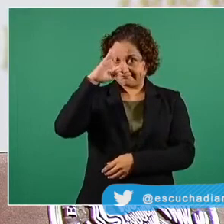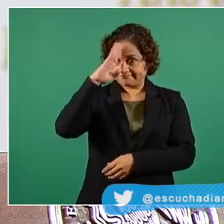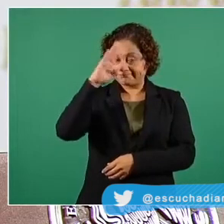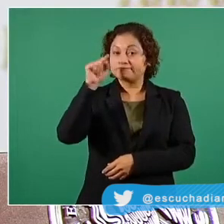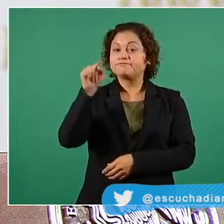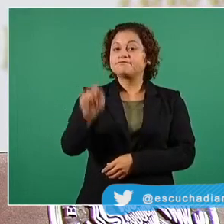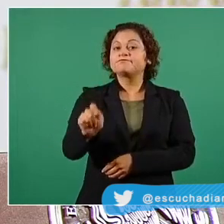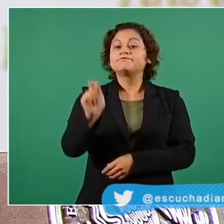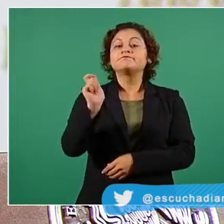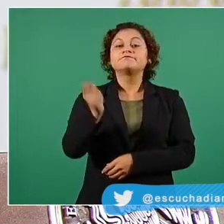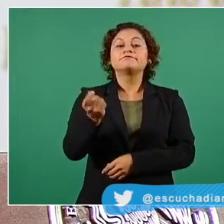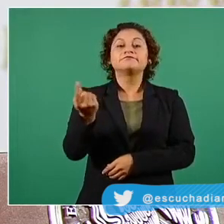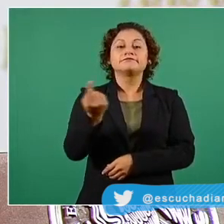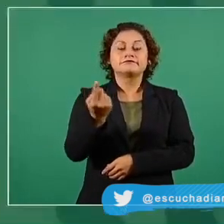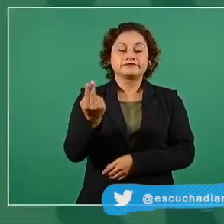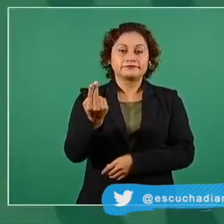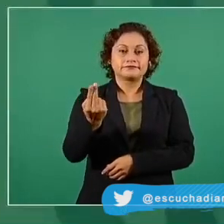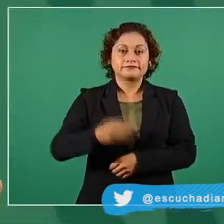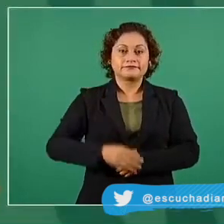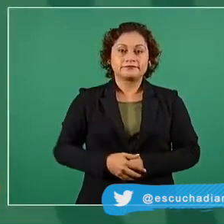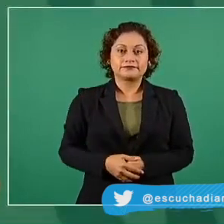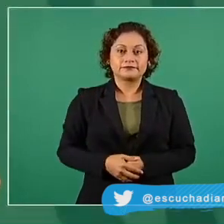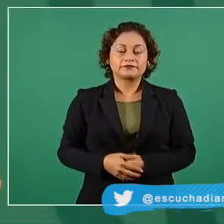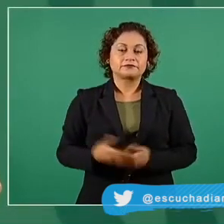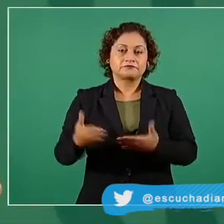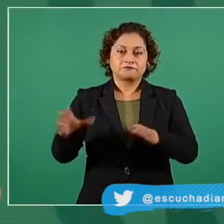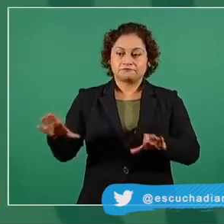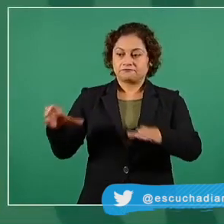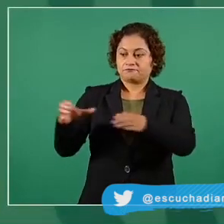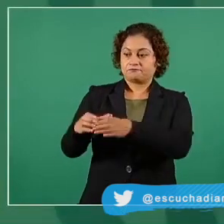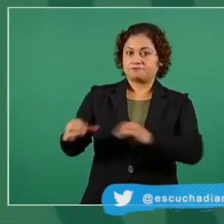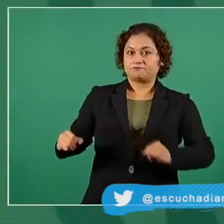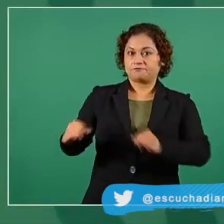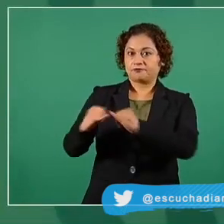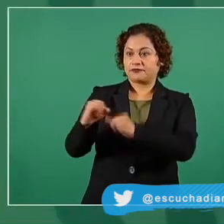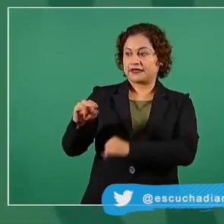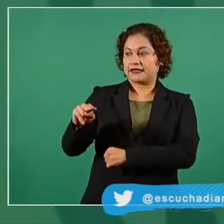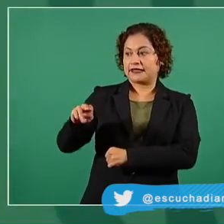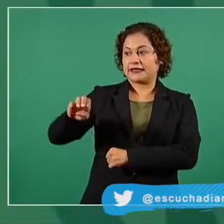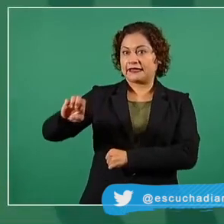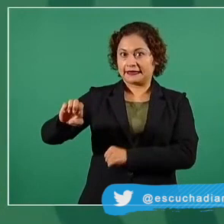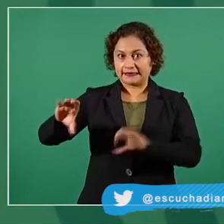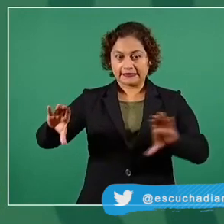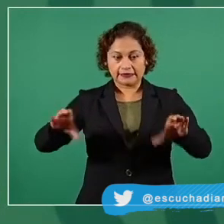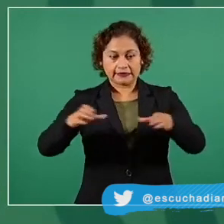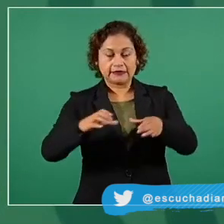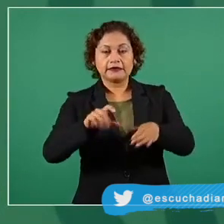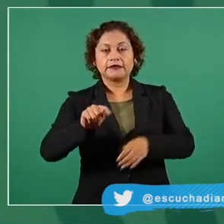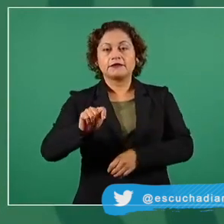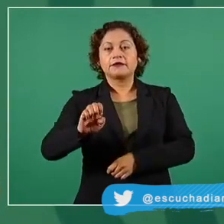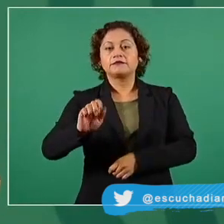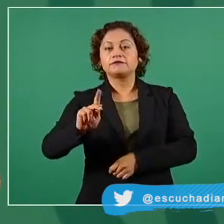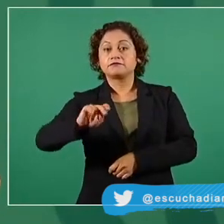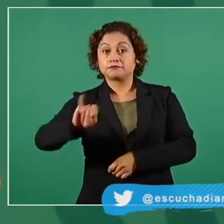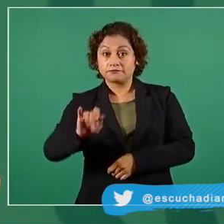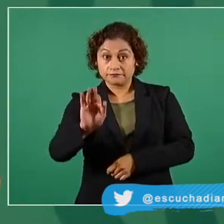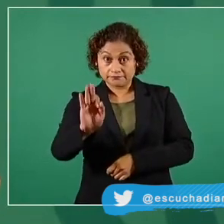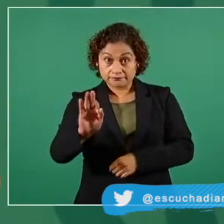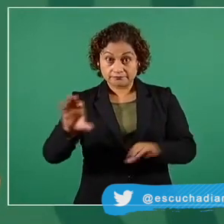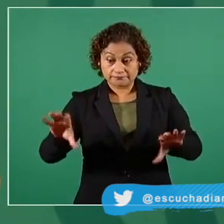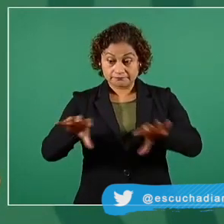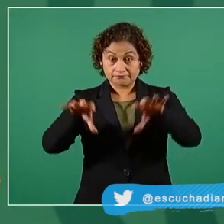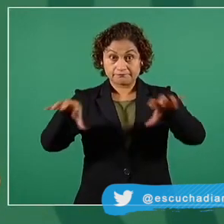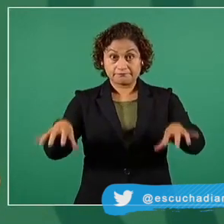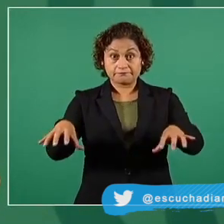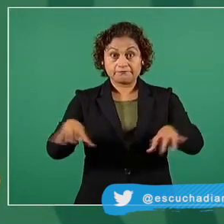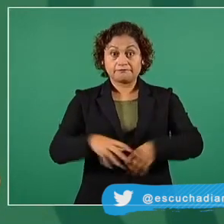Luego del paro de los concesionarios de gas, el presidente señala que se instale la red de gas natural que es más económica y además se